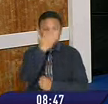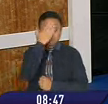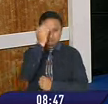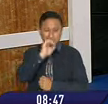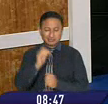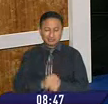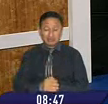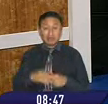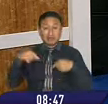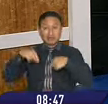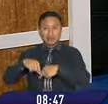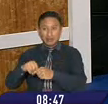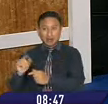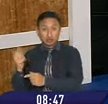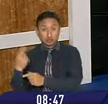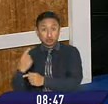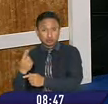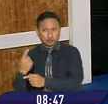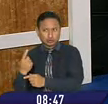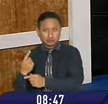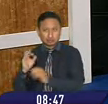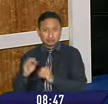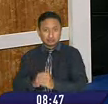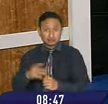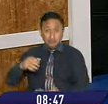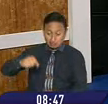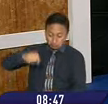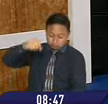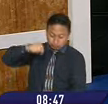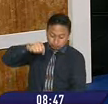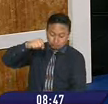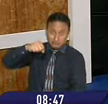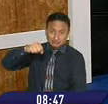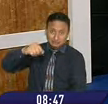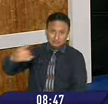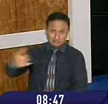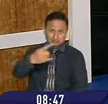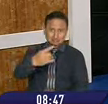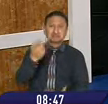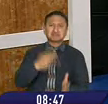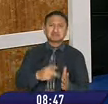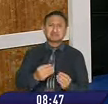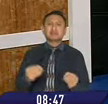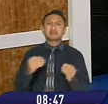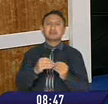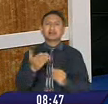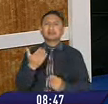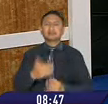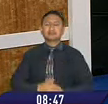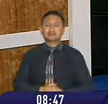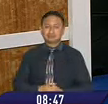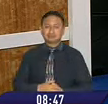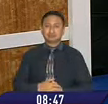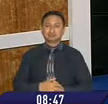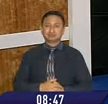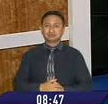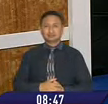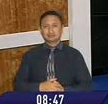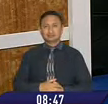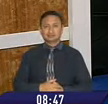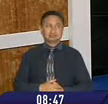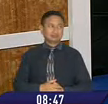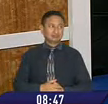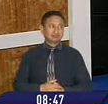hacer unos batidos espectaculares. Te veo con canasta en mano. Así que, ¿qué es lo que nos va a traer? Cuéntenos.